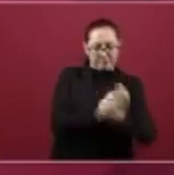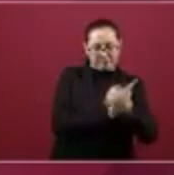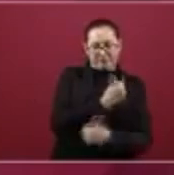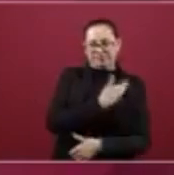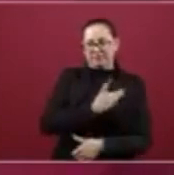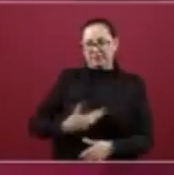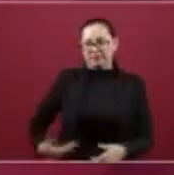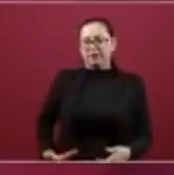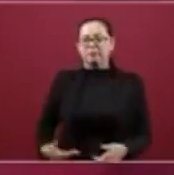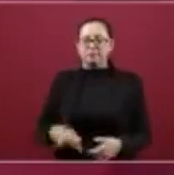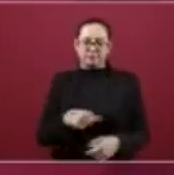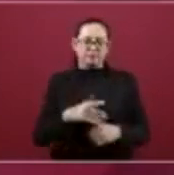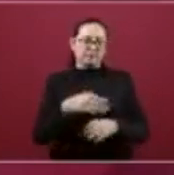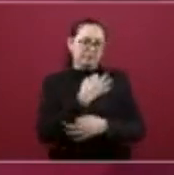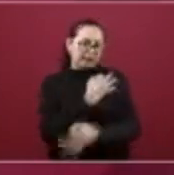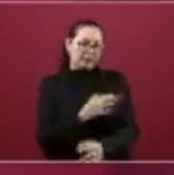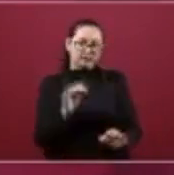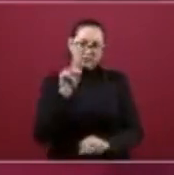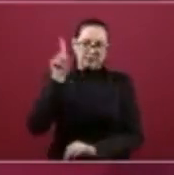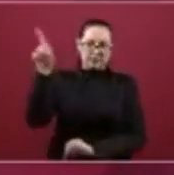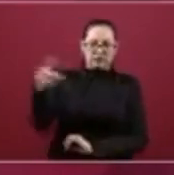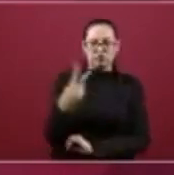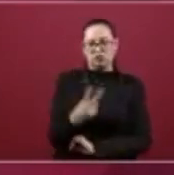conocer propio en Dos Bocas.